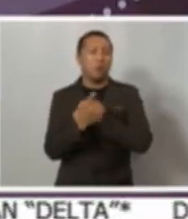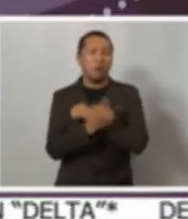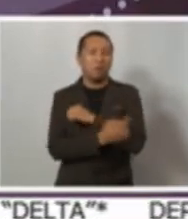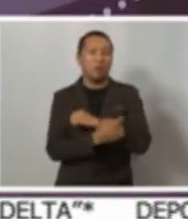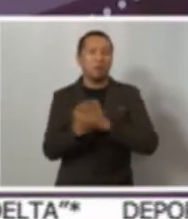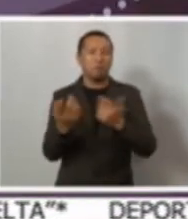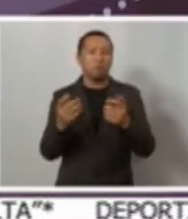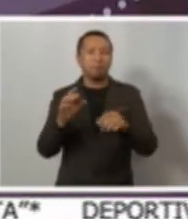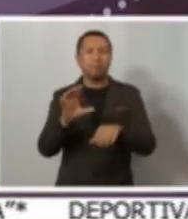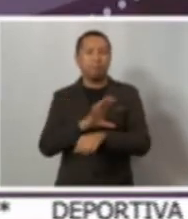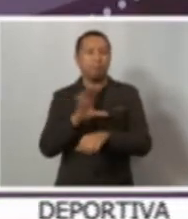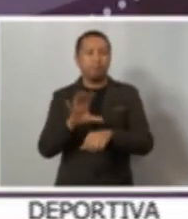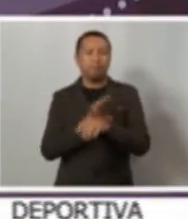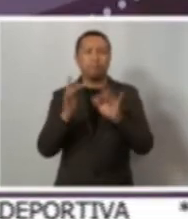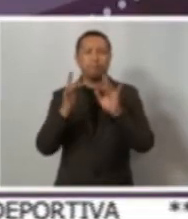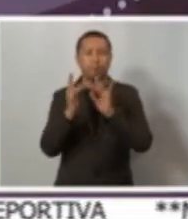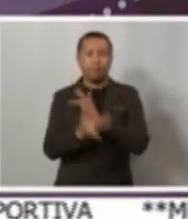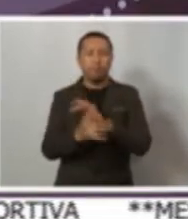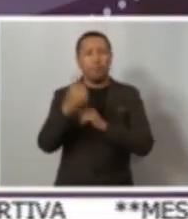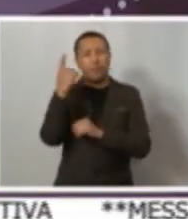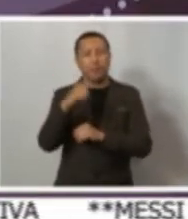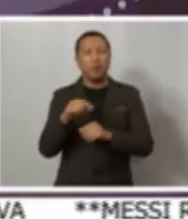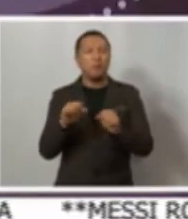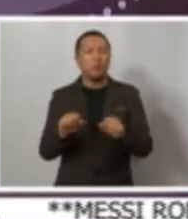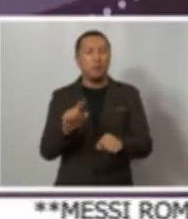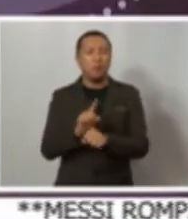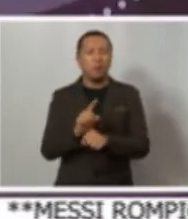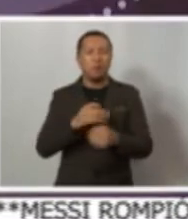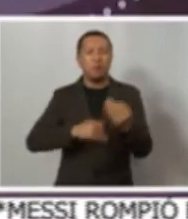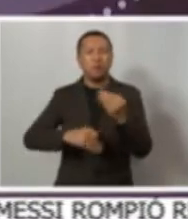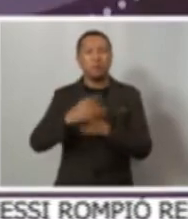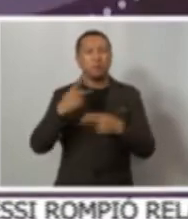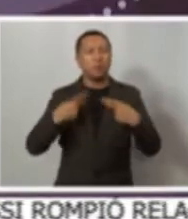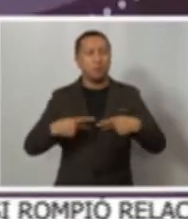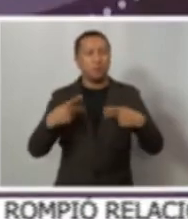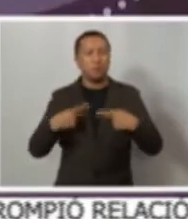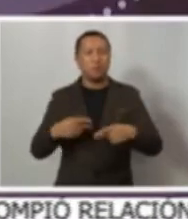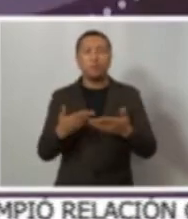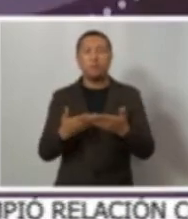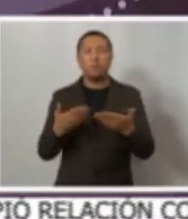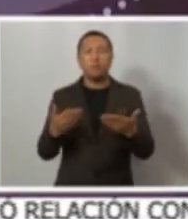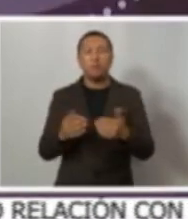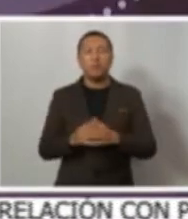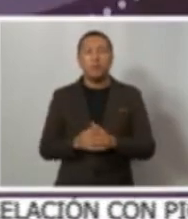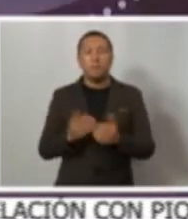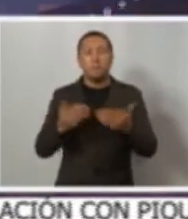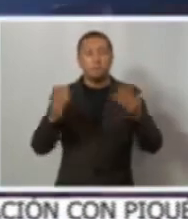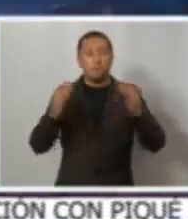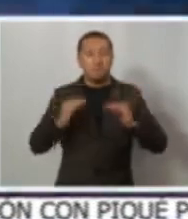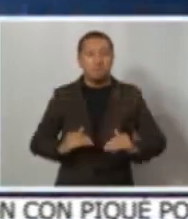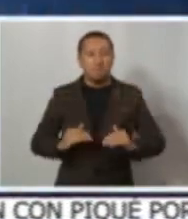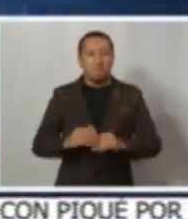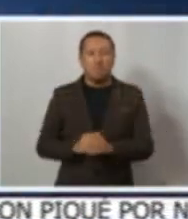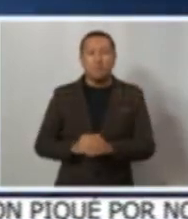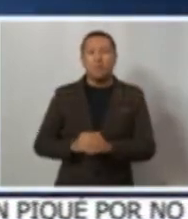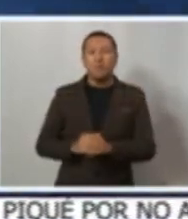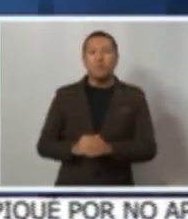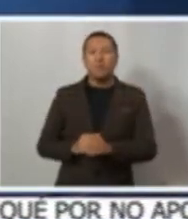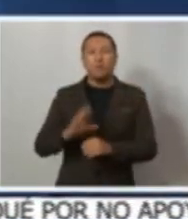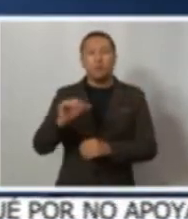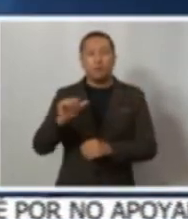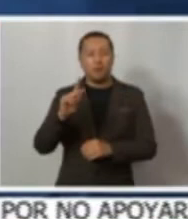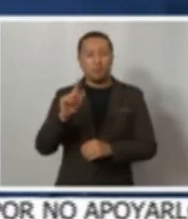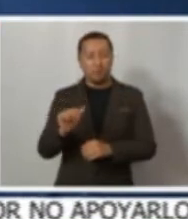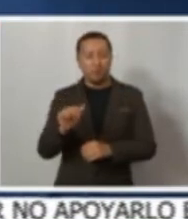energía eléctrica para seguridad de la ciudadanía. Mientras tanto, la Comisión de Agua Potable y Alcantarillado hizo un llamado a la población en